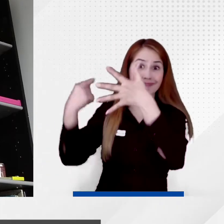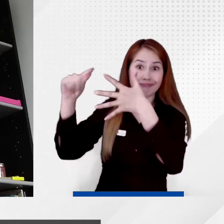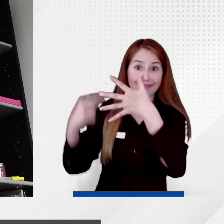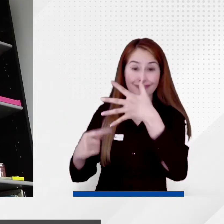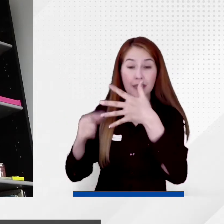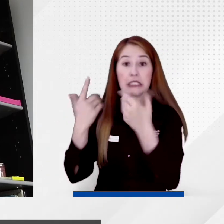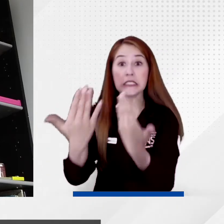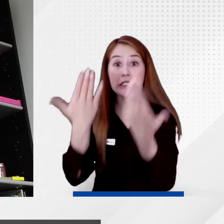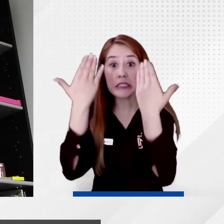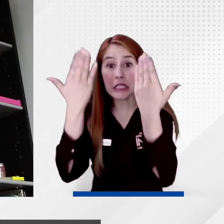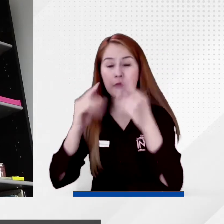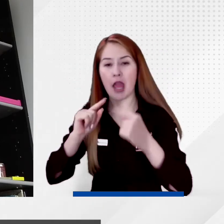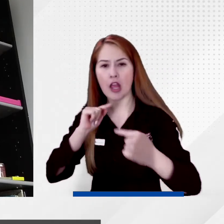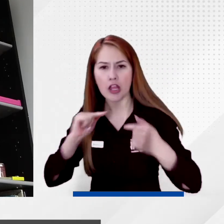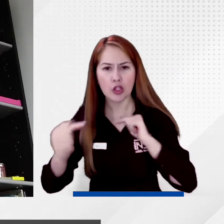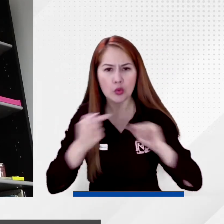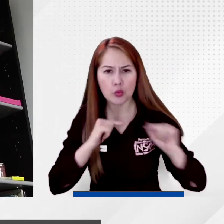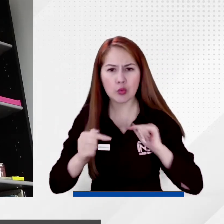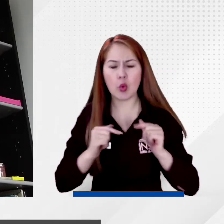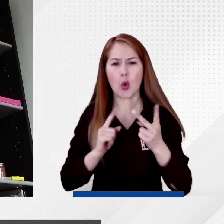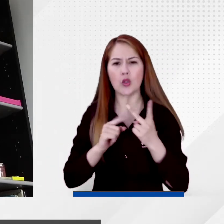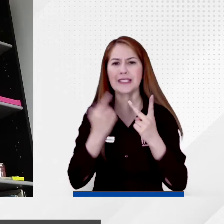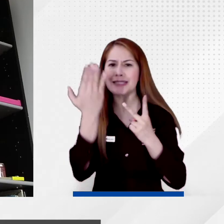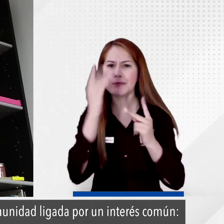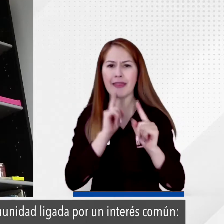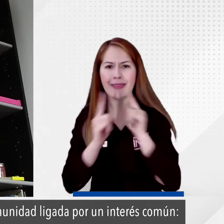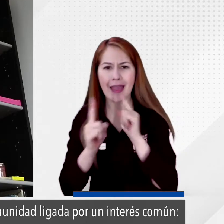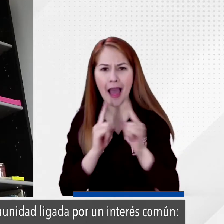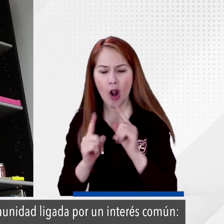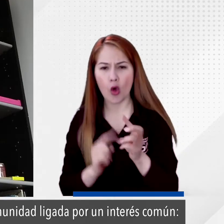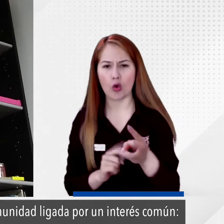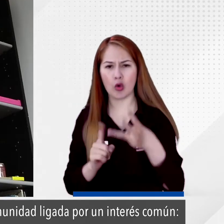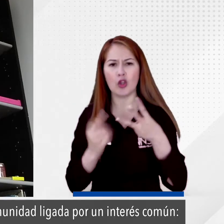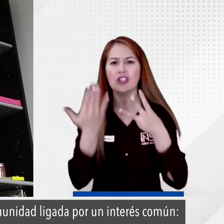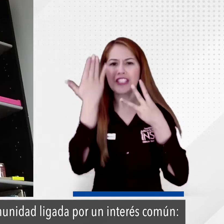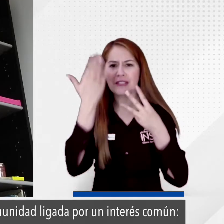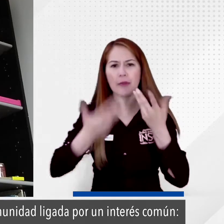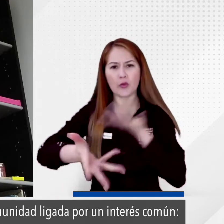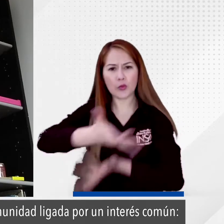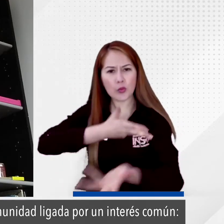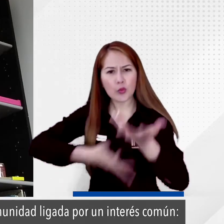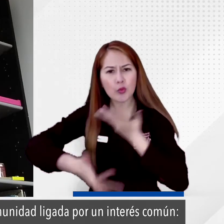la discusión, el espíritu crítico y el diálogo. Fomenta